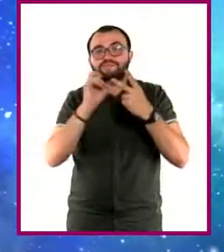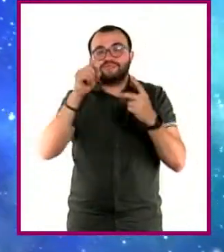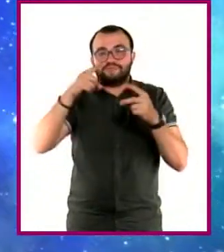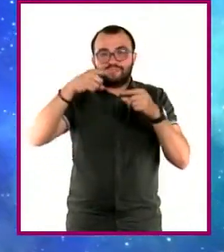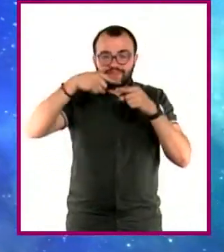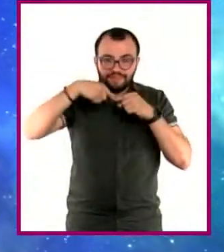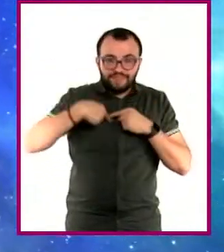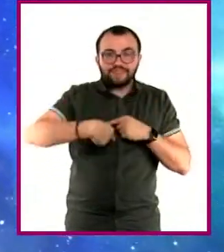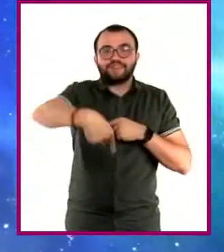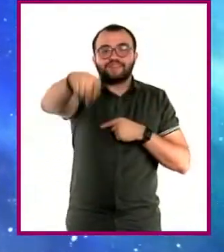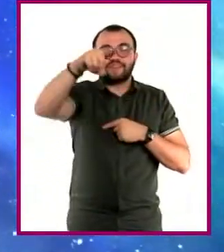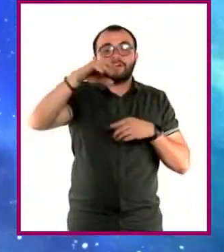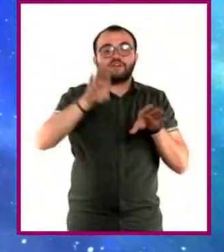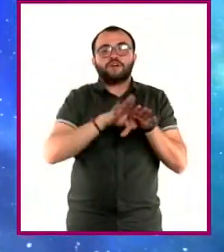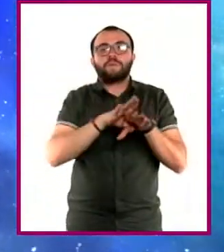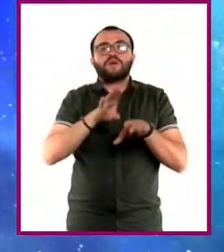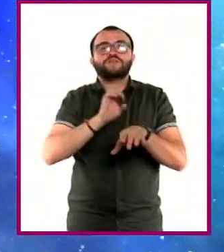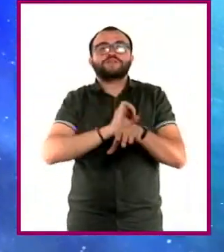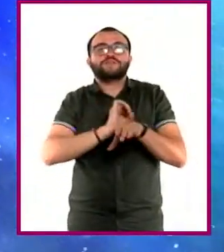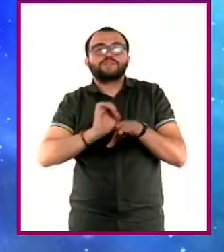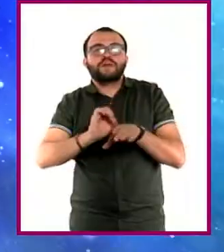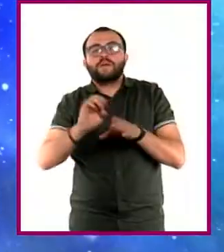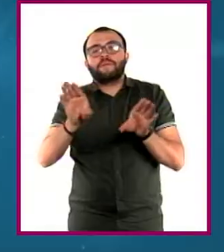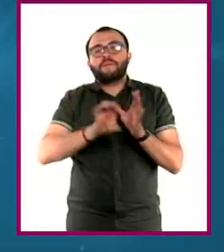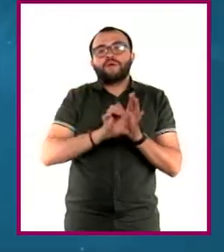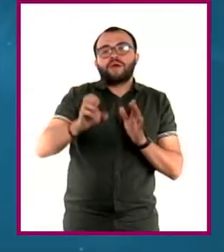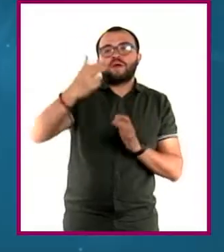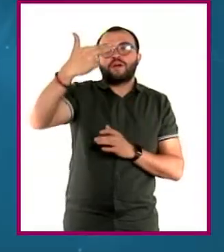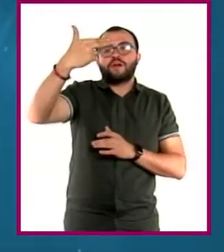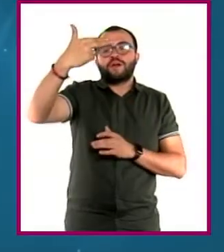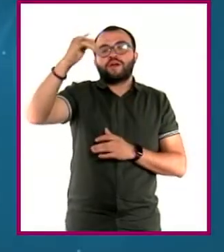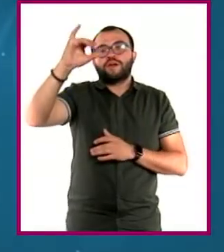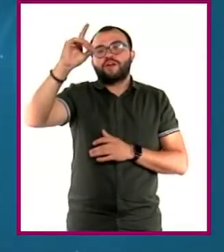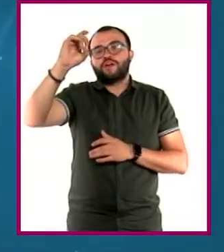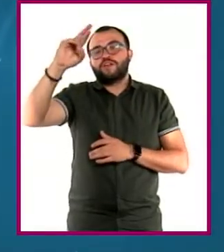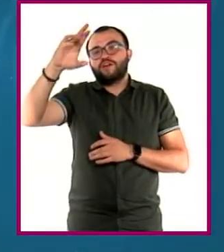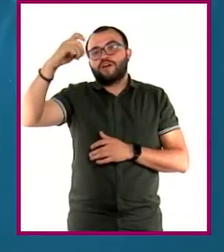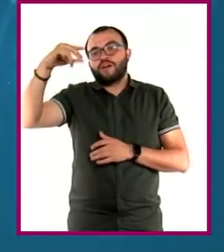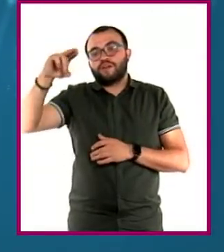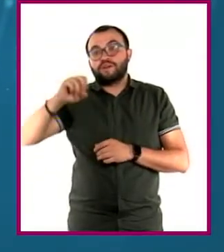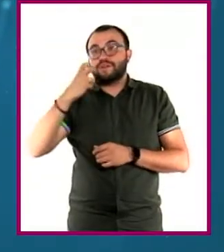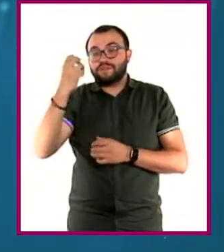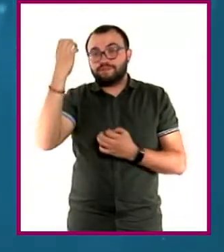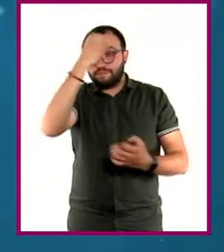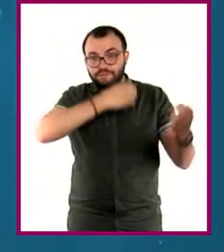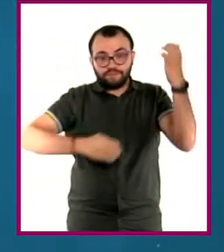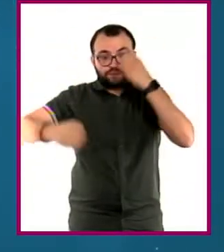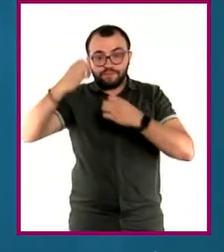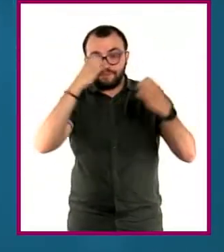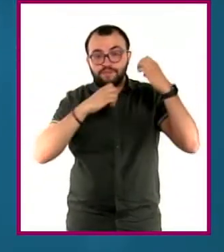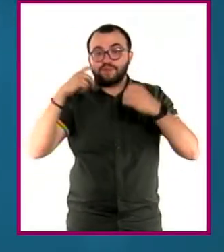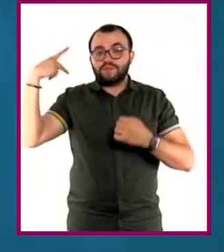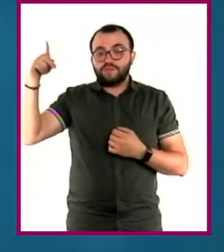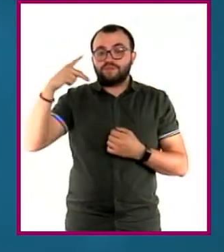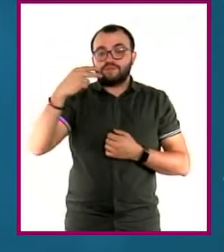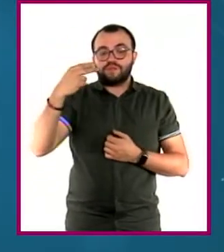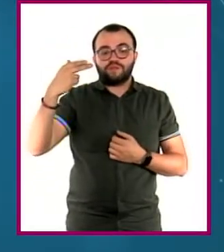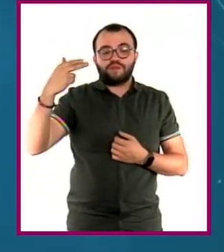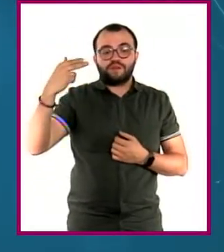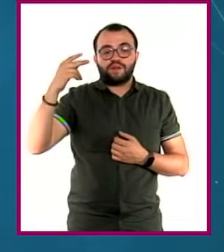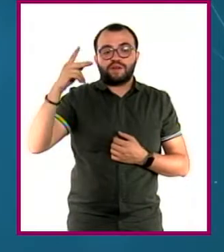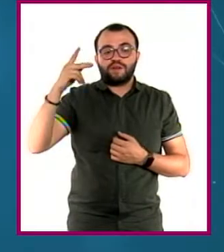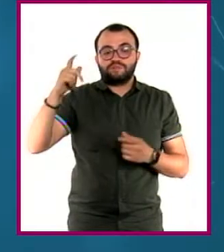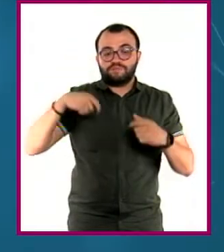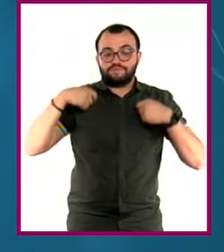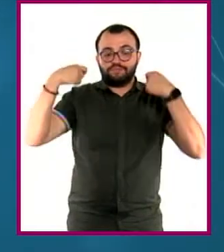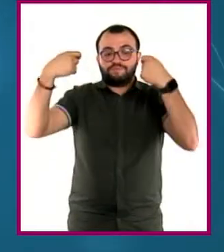de la fusión de núcleos más simples como el del hidrógeno. Estos estudios hicieron acreedor a Hans Bethe al Premio